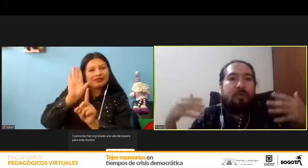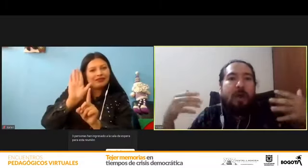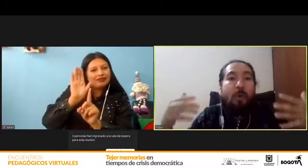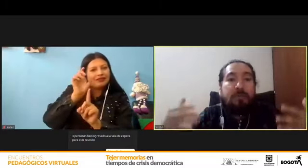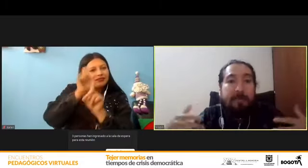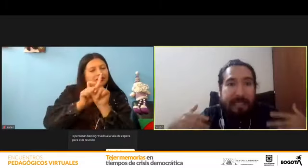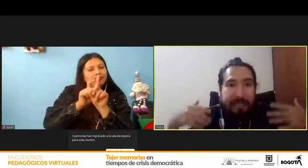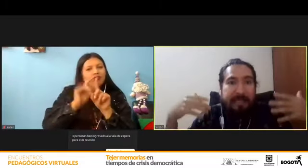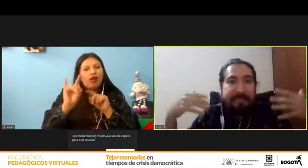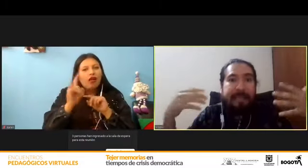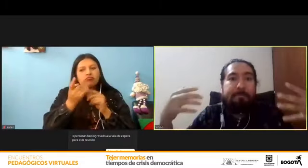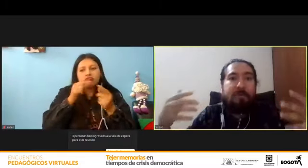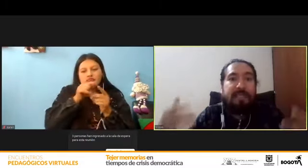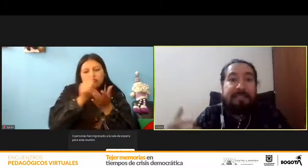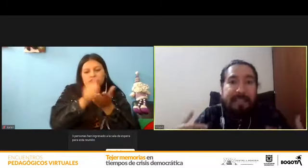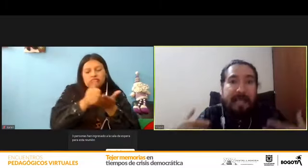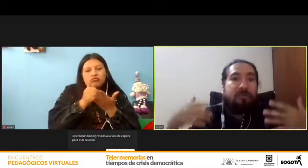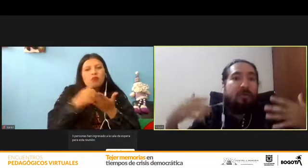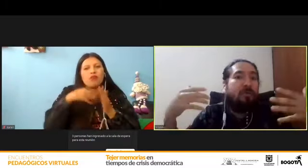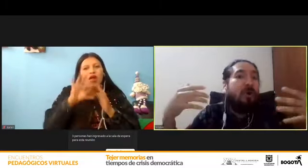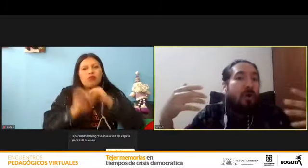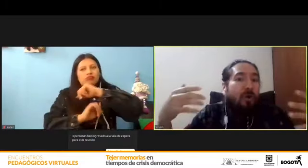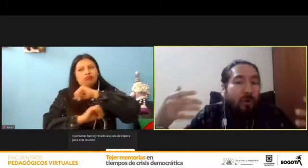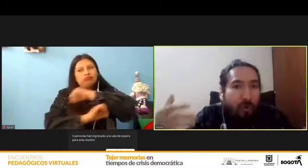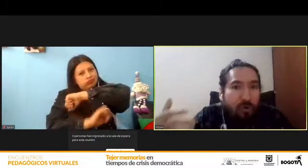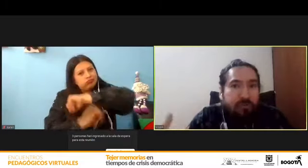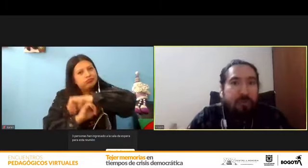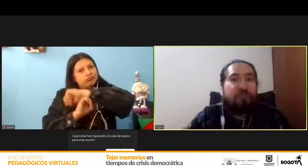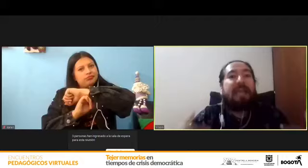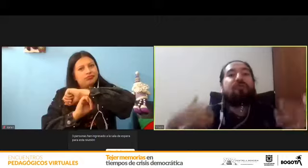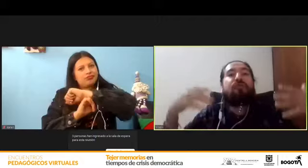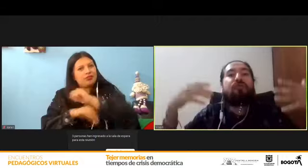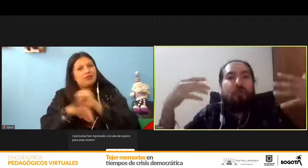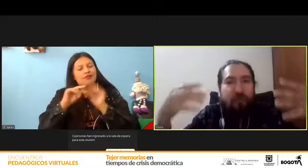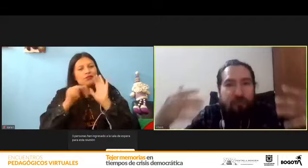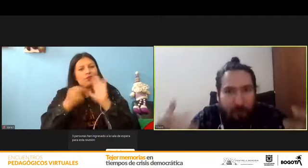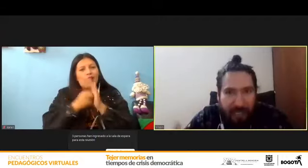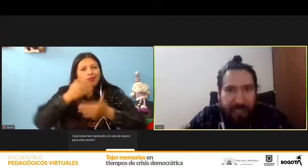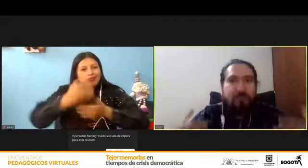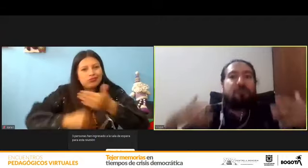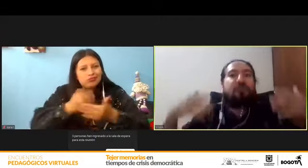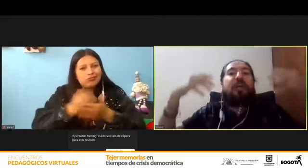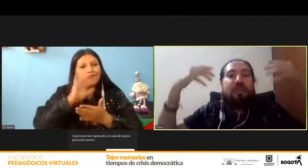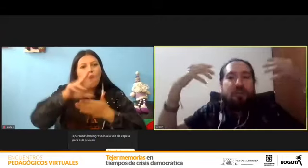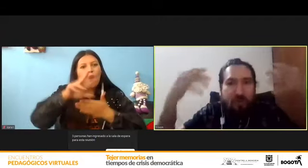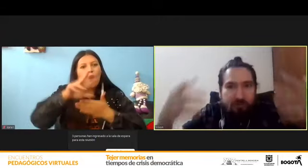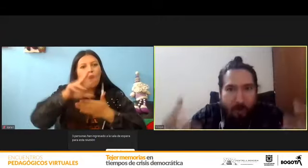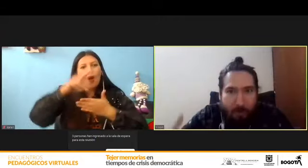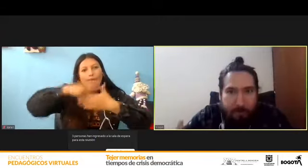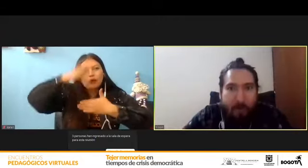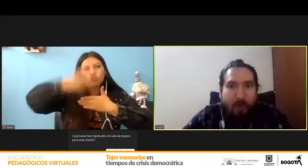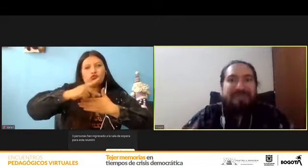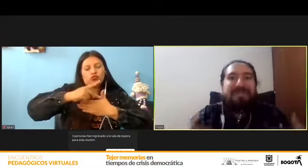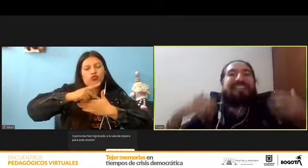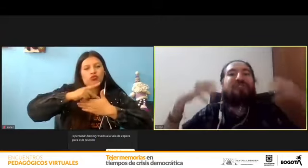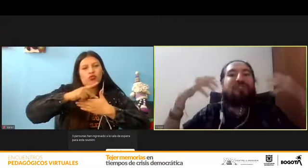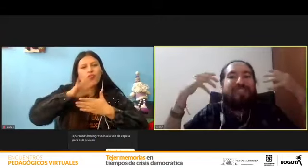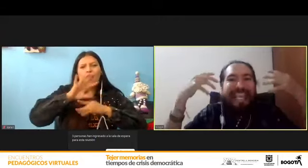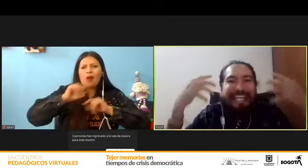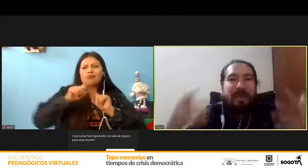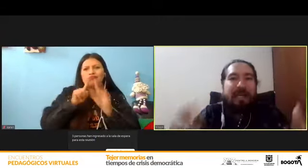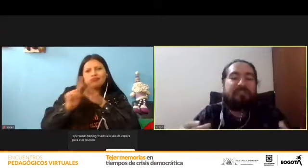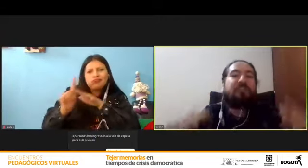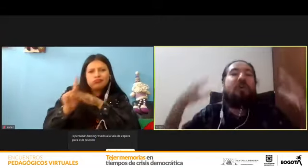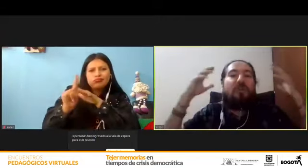que de alguna u otra manera están potenciando unos procesos, unos proyectos y unos movimientos